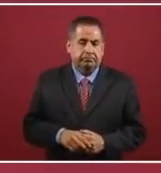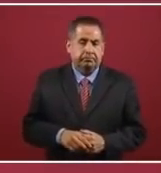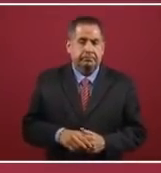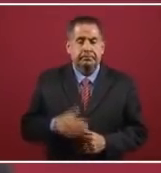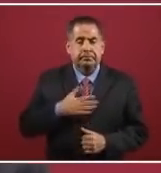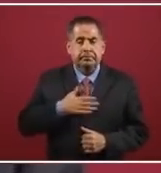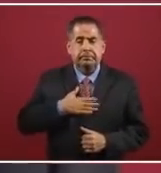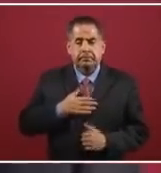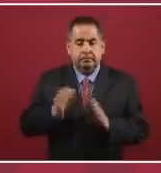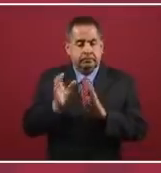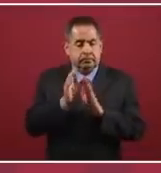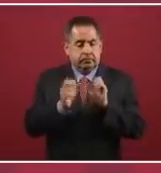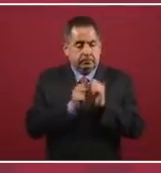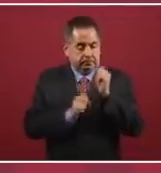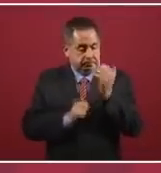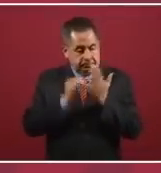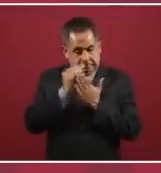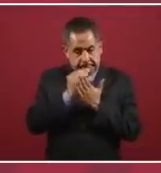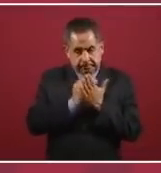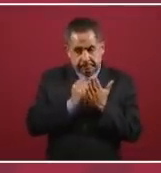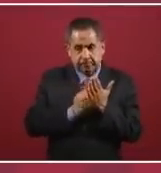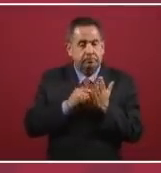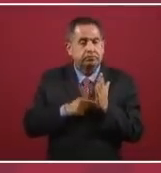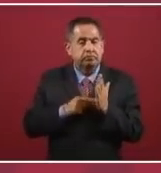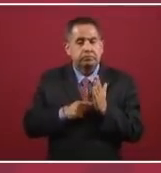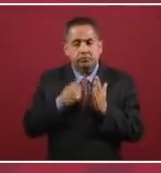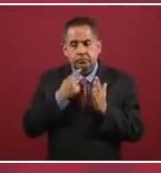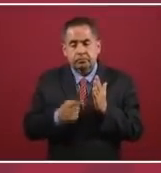Nuestra Constitución no